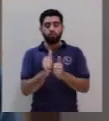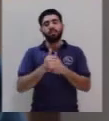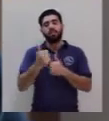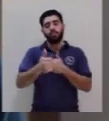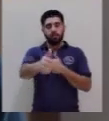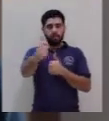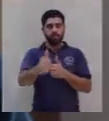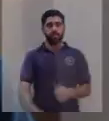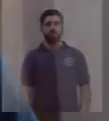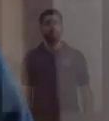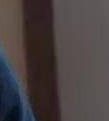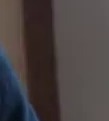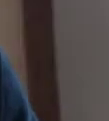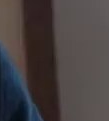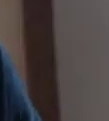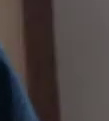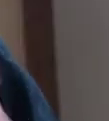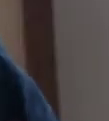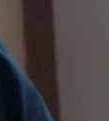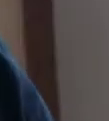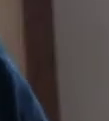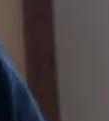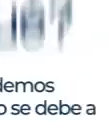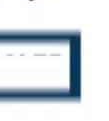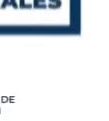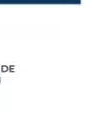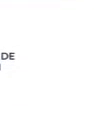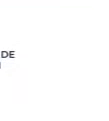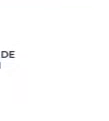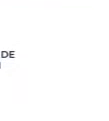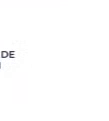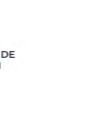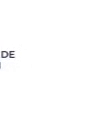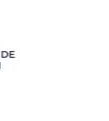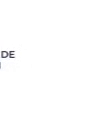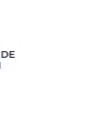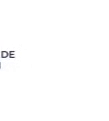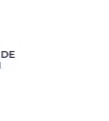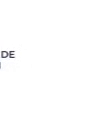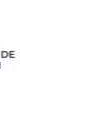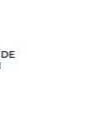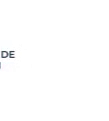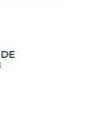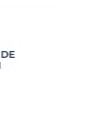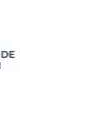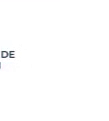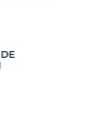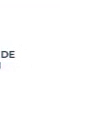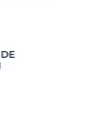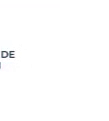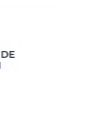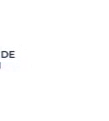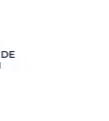olvide quedarse en casa, porque recuerde que juntos saldremos adelante. ¿Sabías que los humanos no podemos